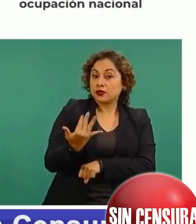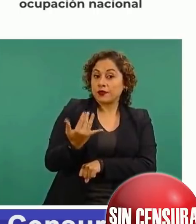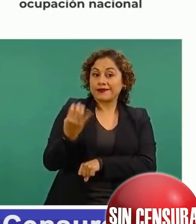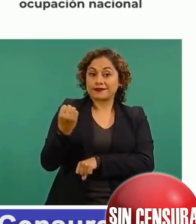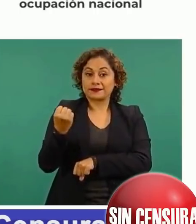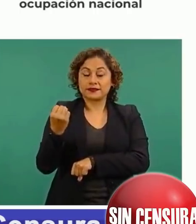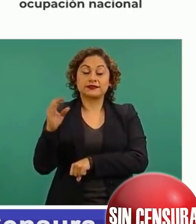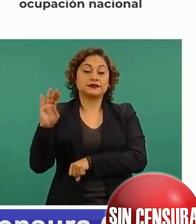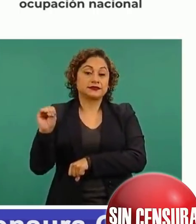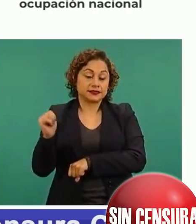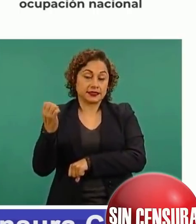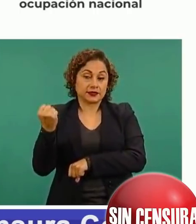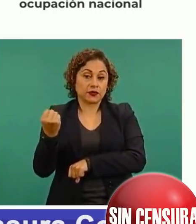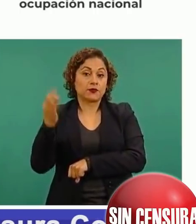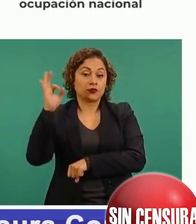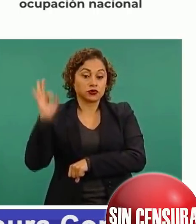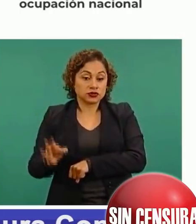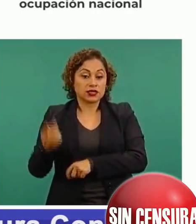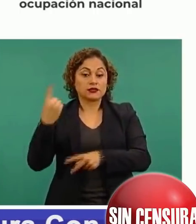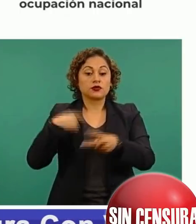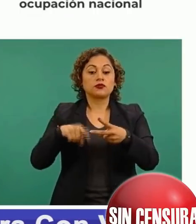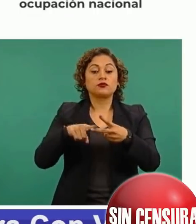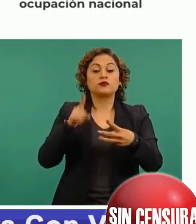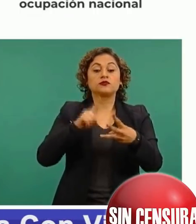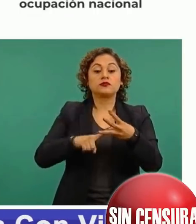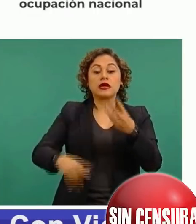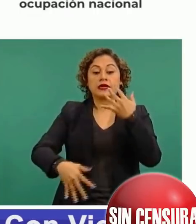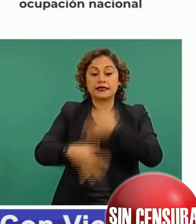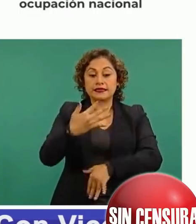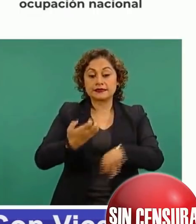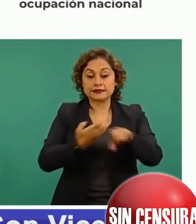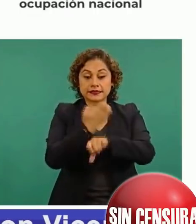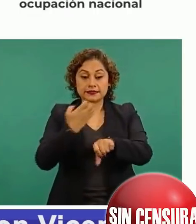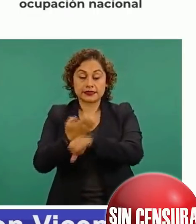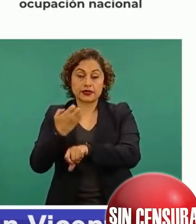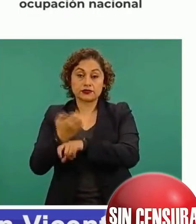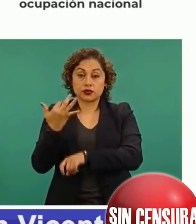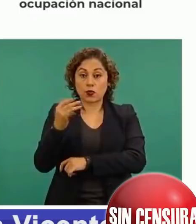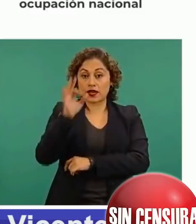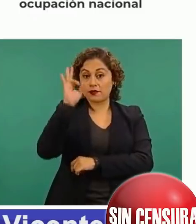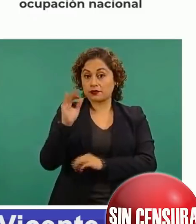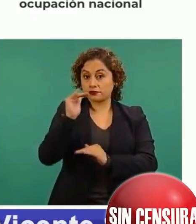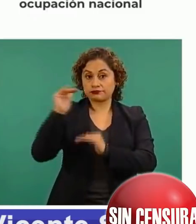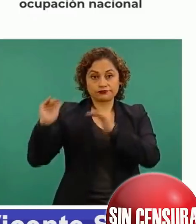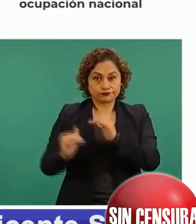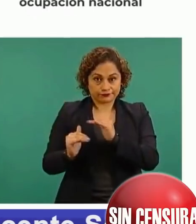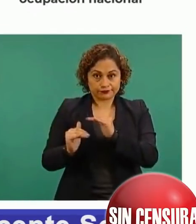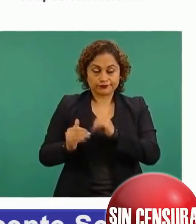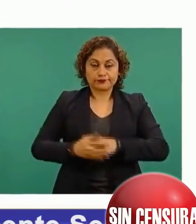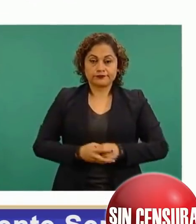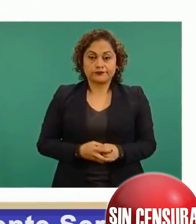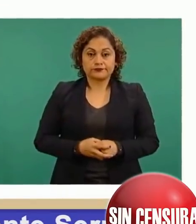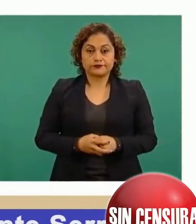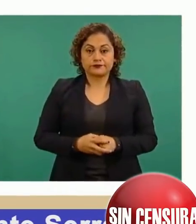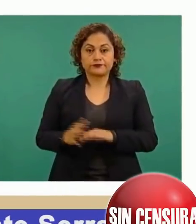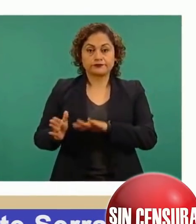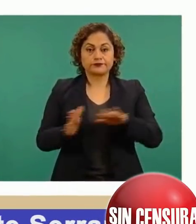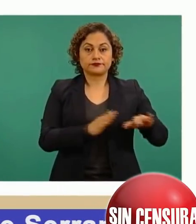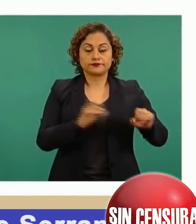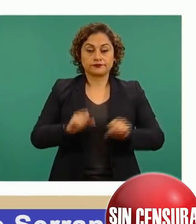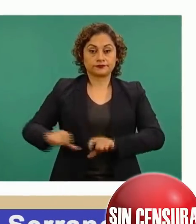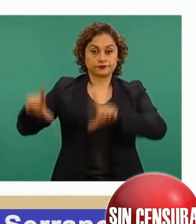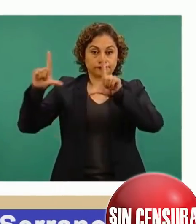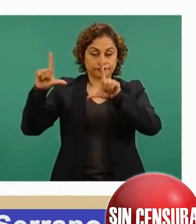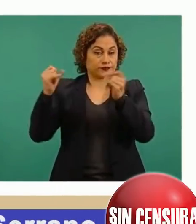las restantes 15 tienen ocupaciones menores al 50% de las camas generales. Y en la siguiente vemos la misma